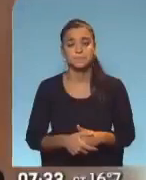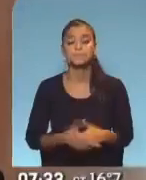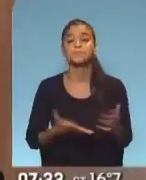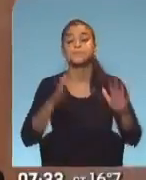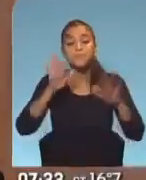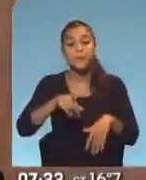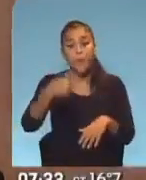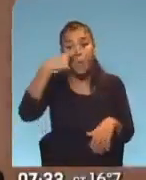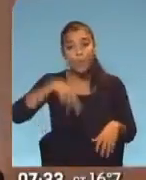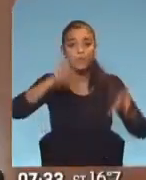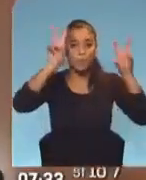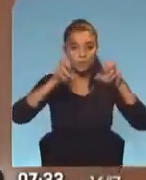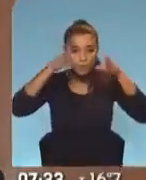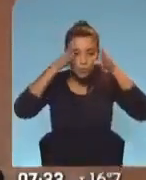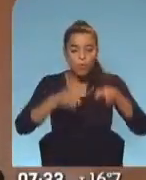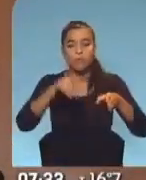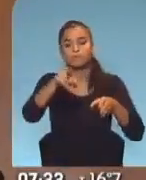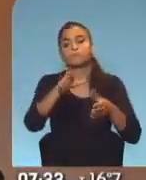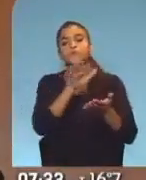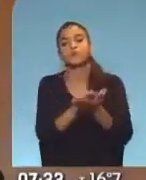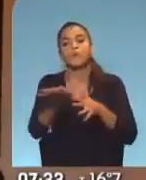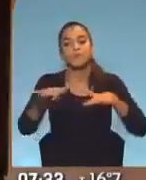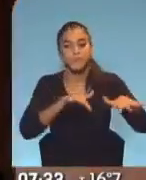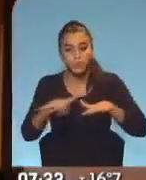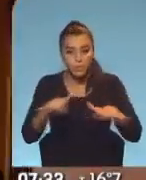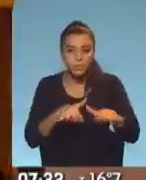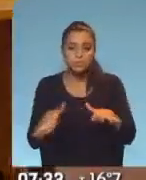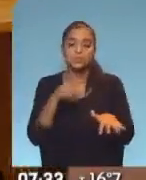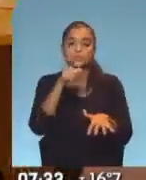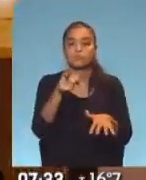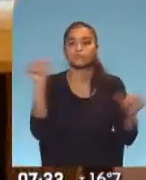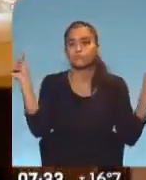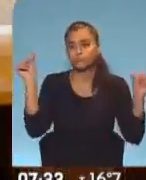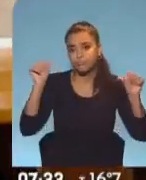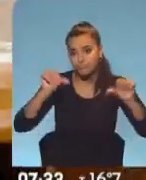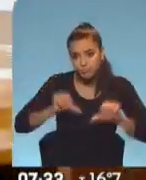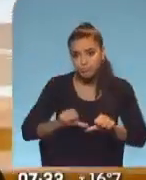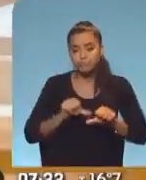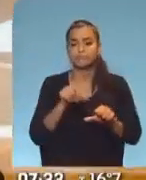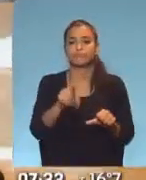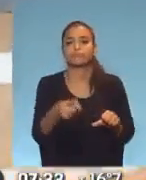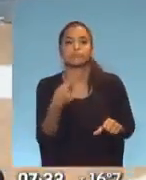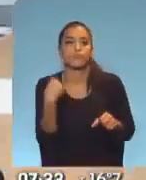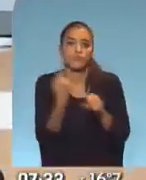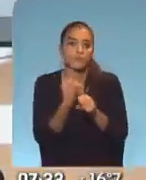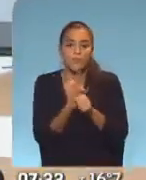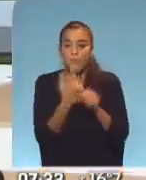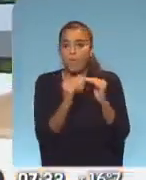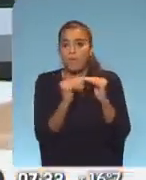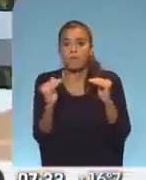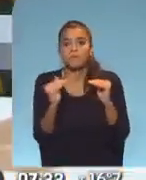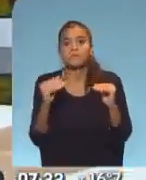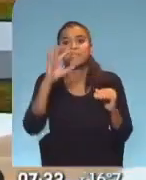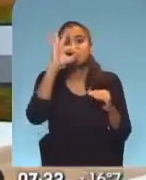Nos quedamos con este último título para referirnos a la situación, ¿no? Un valor en caída prácticamente insostenible, por debajo